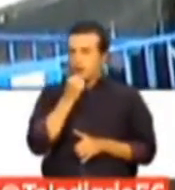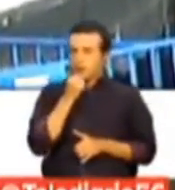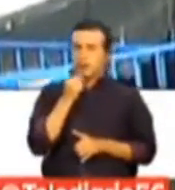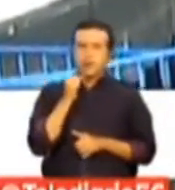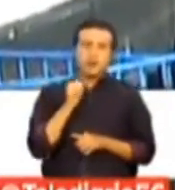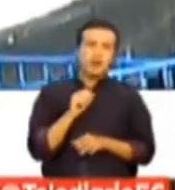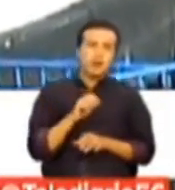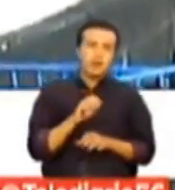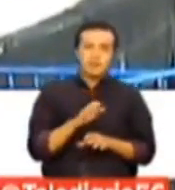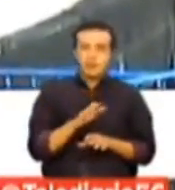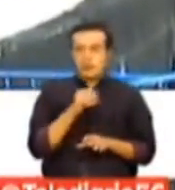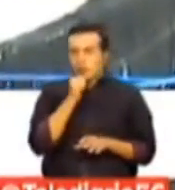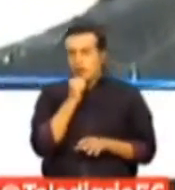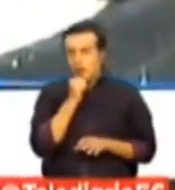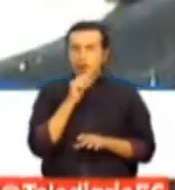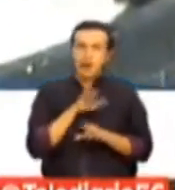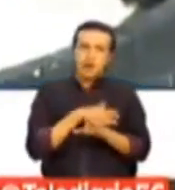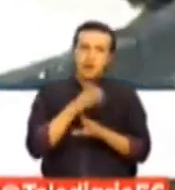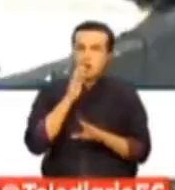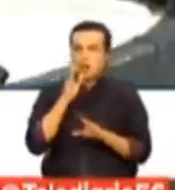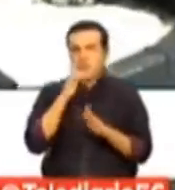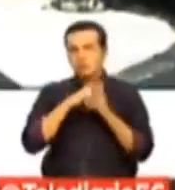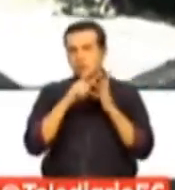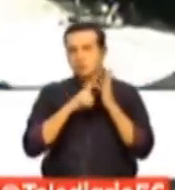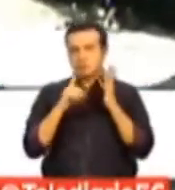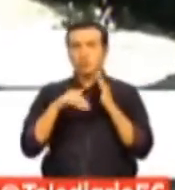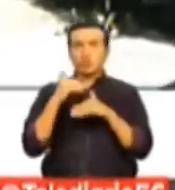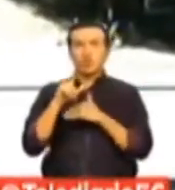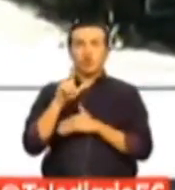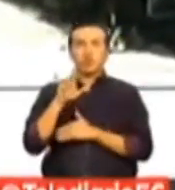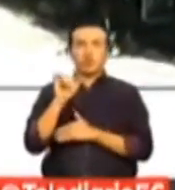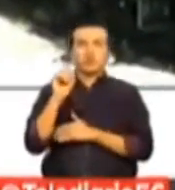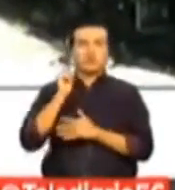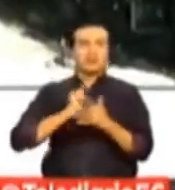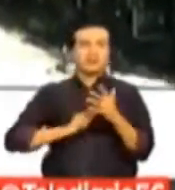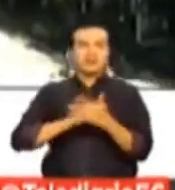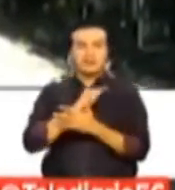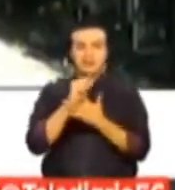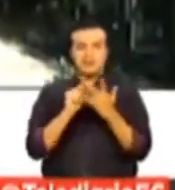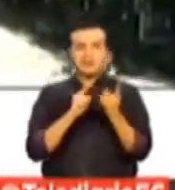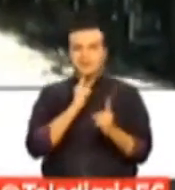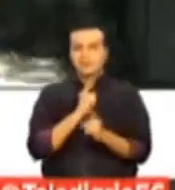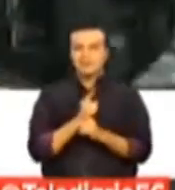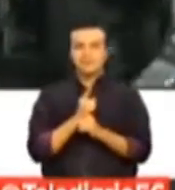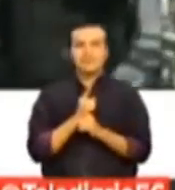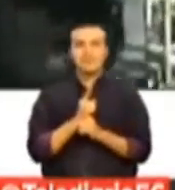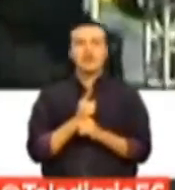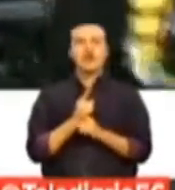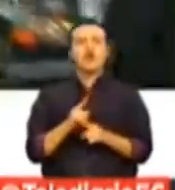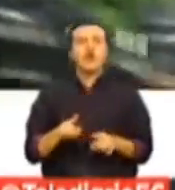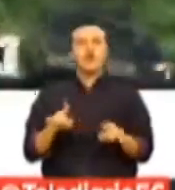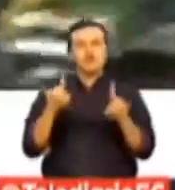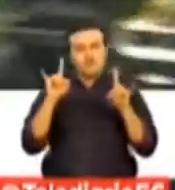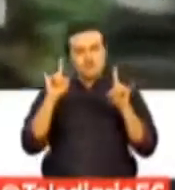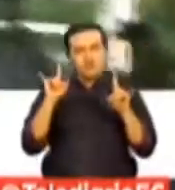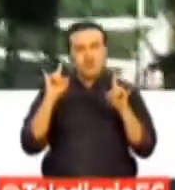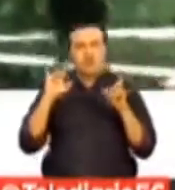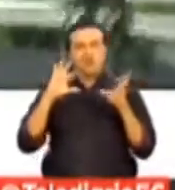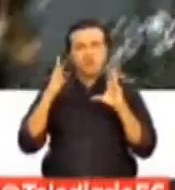todos los equipos. Más adelante vamos a seguir platicando con Luis al respecto de los detalles de este concierto Rock